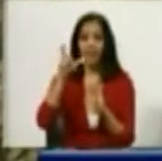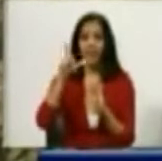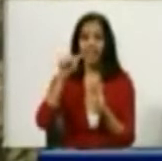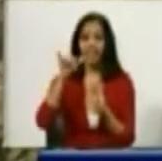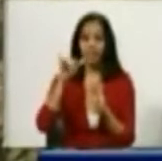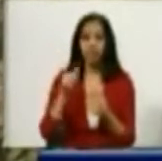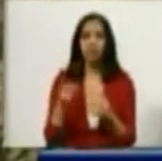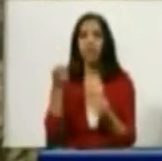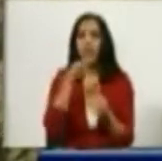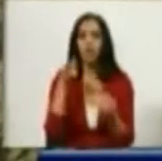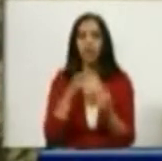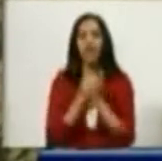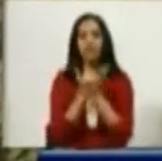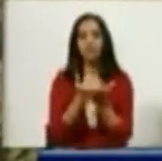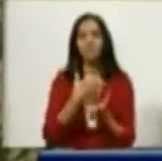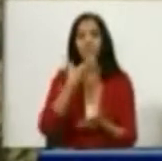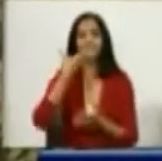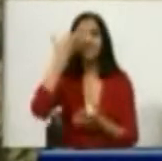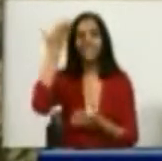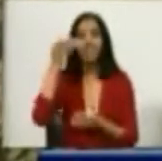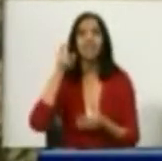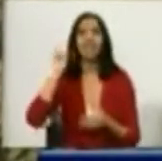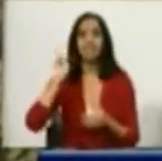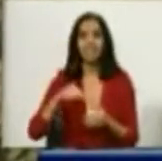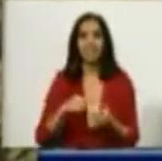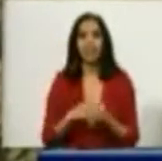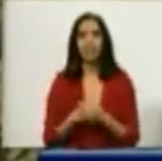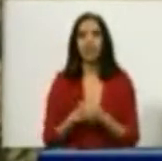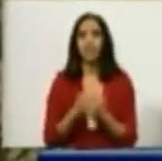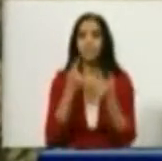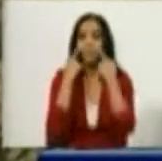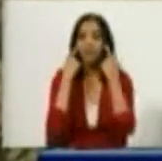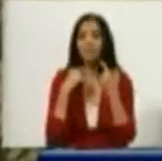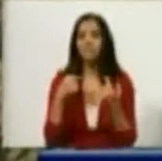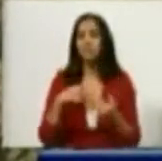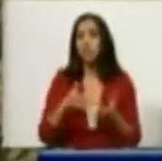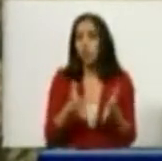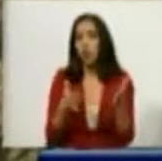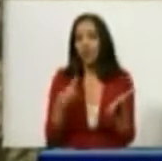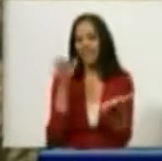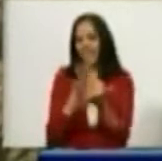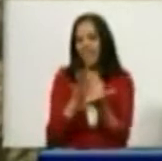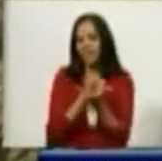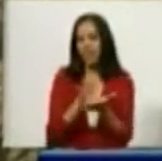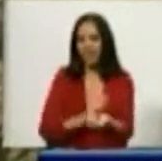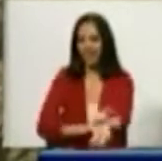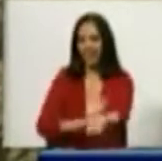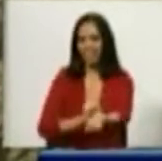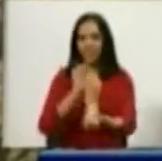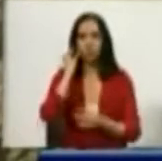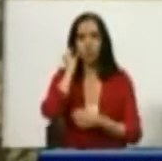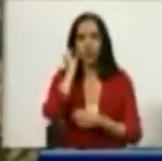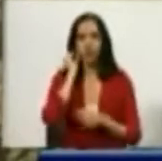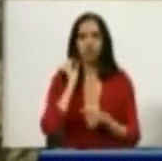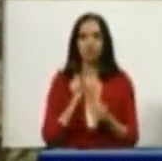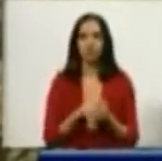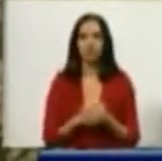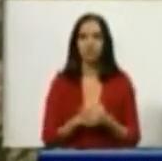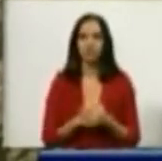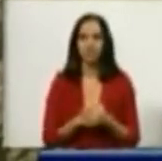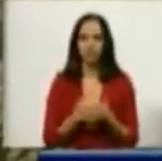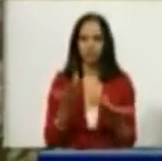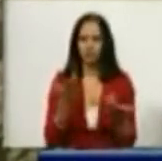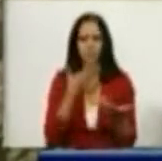ayuda espiritual incluso de manera ecuménica para ver si logra calmar el mal genio de esta señora no será bueno un dicho eso con esa mujer